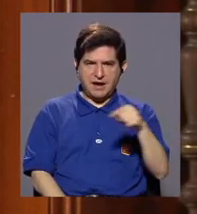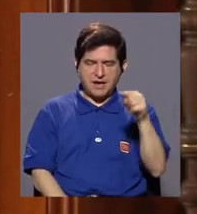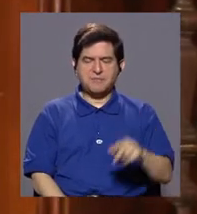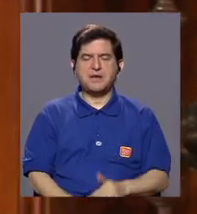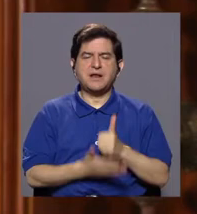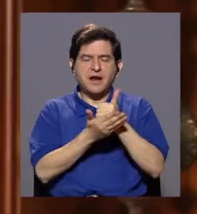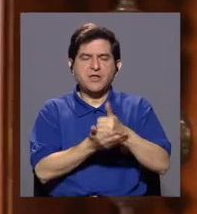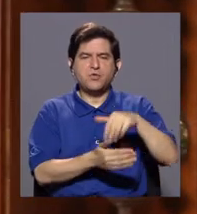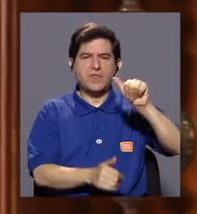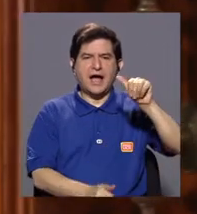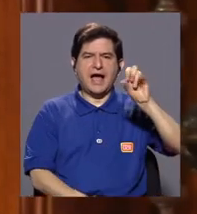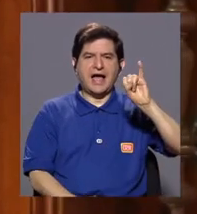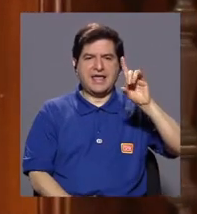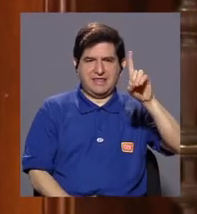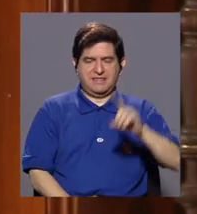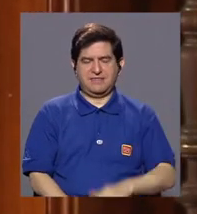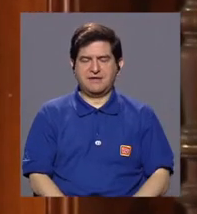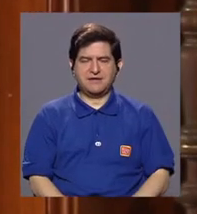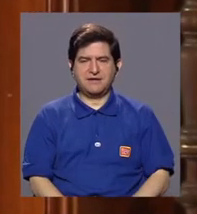de